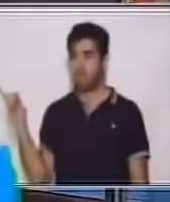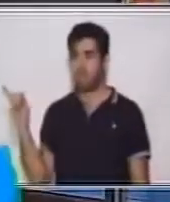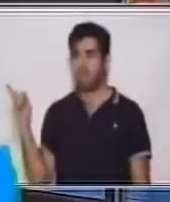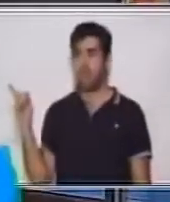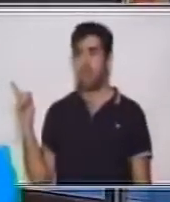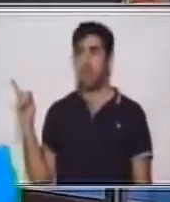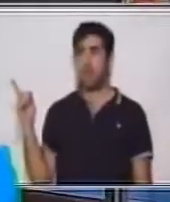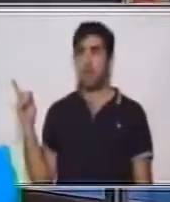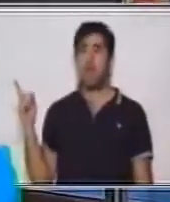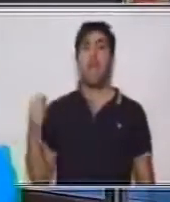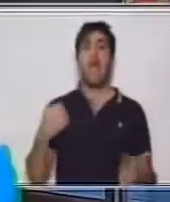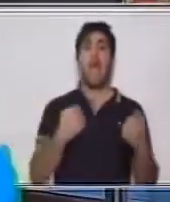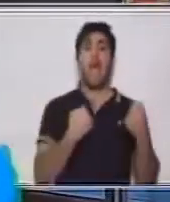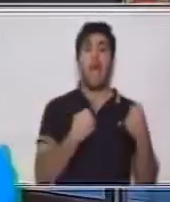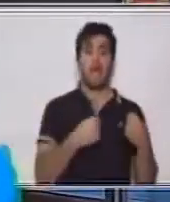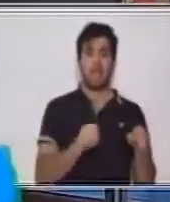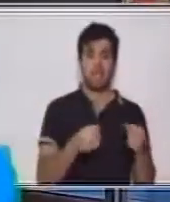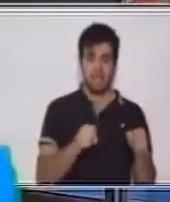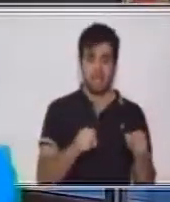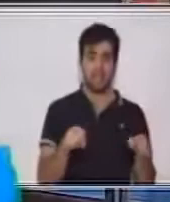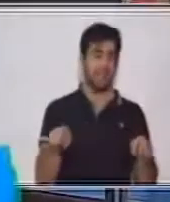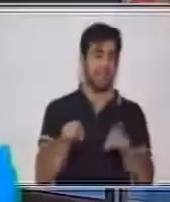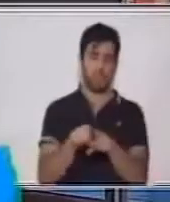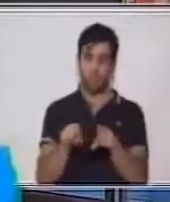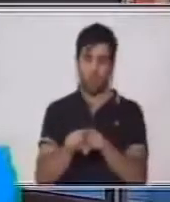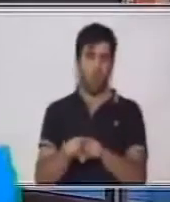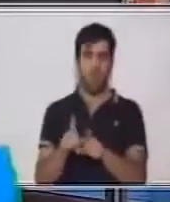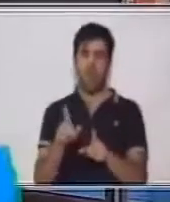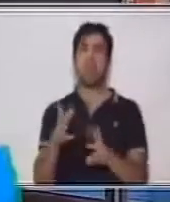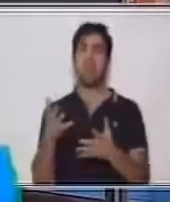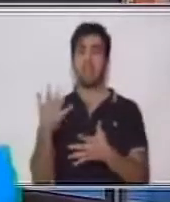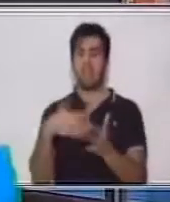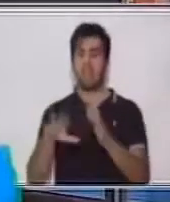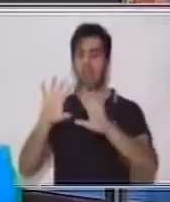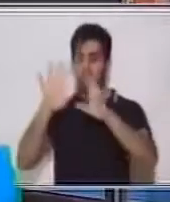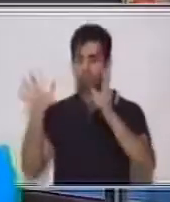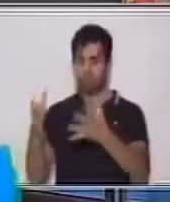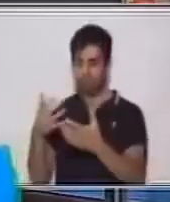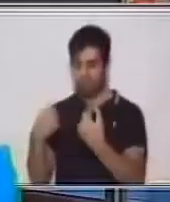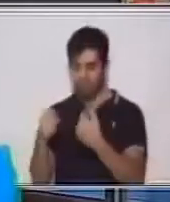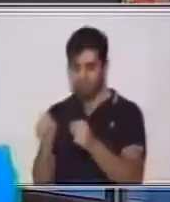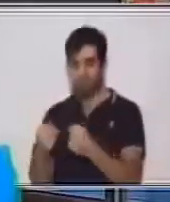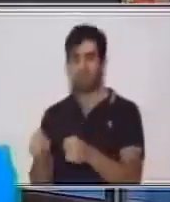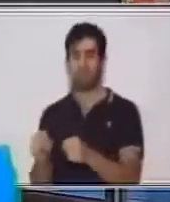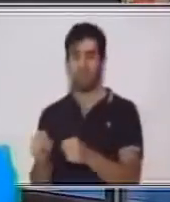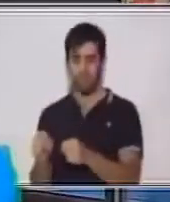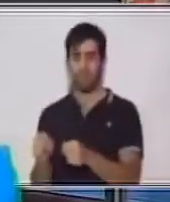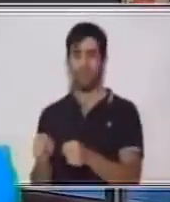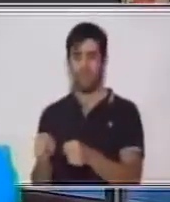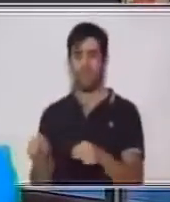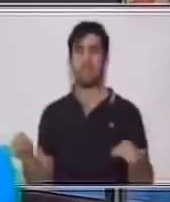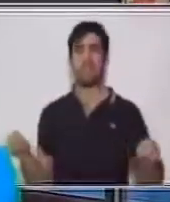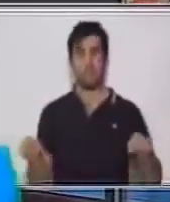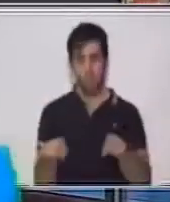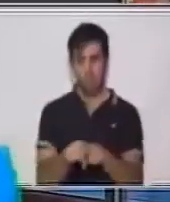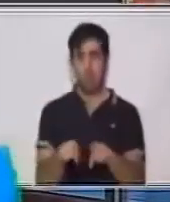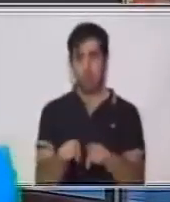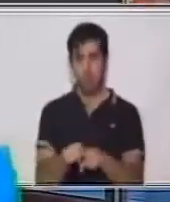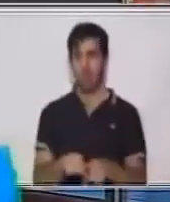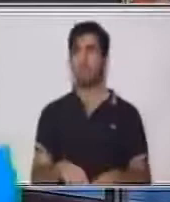es lo mismo que crear. ¡Excelente! ¡Ay, qué bien! Hoy estamos muy bien.